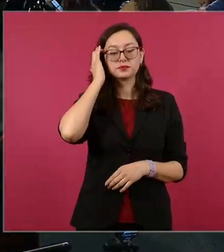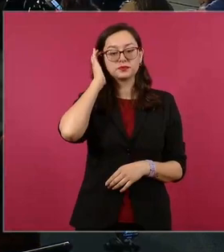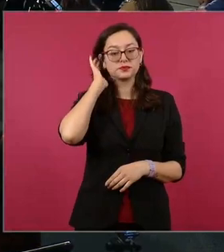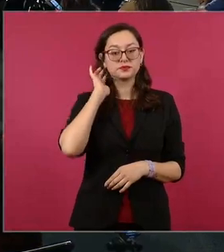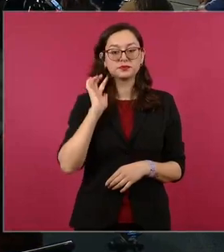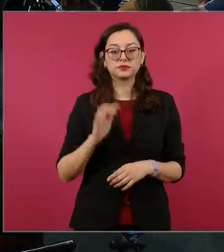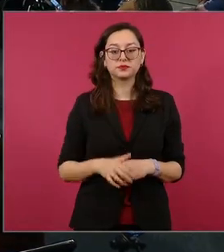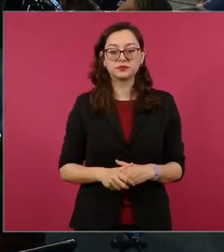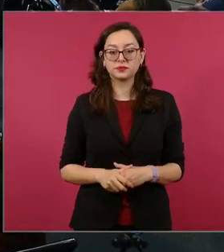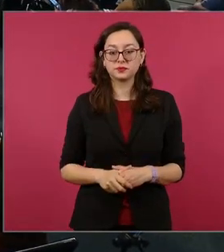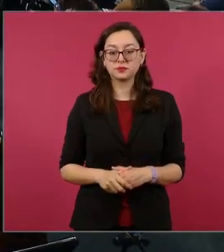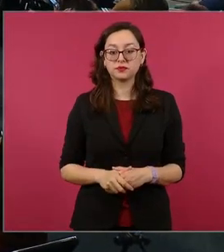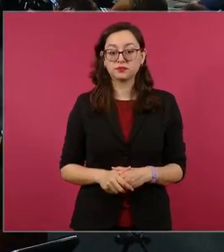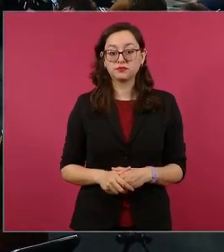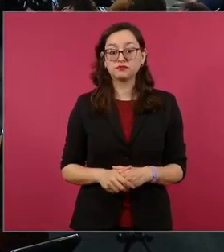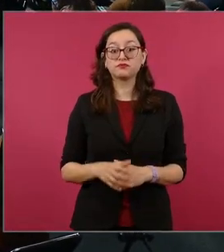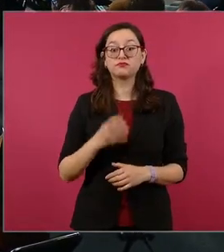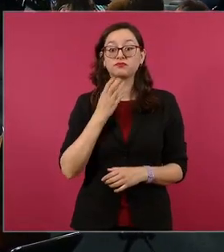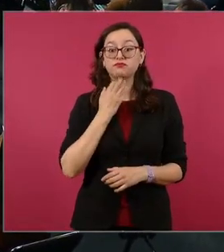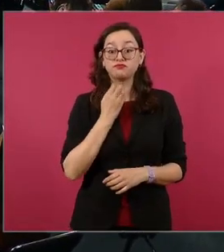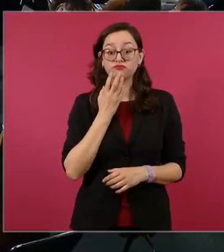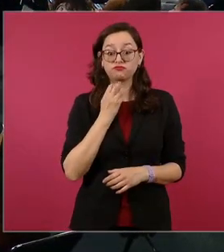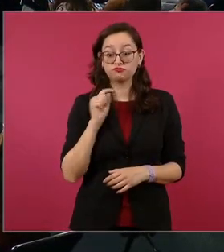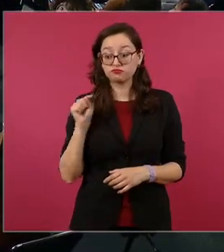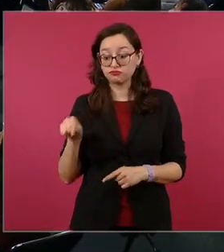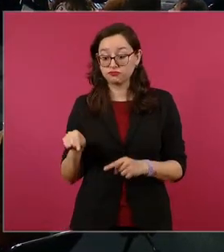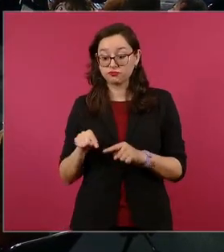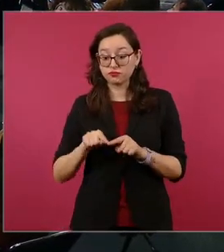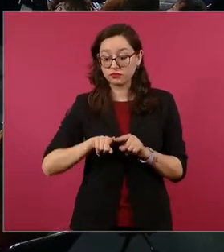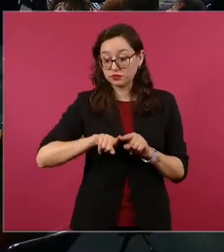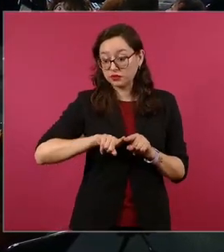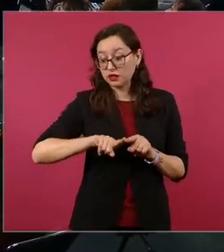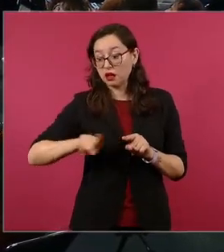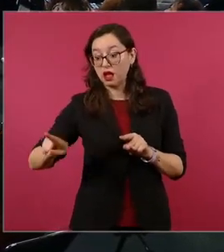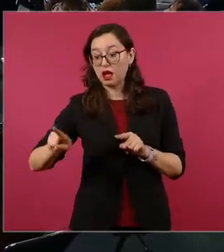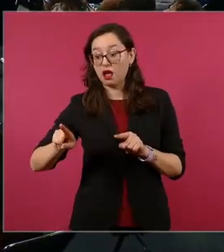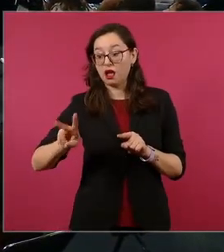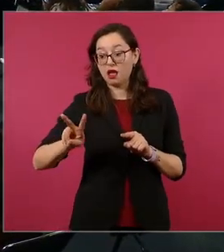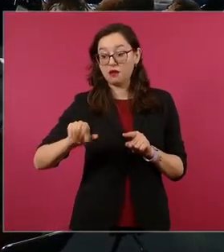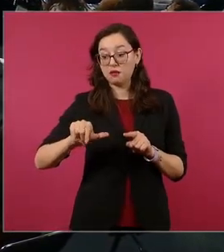Tepic a Vallarta,